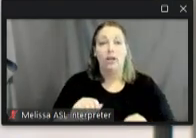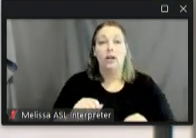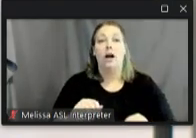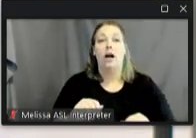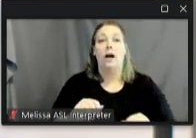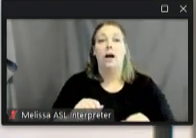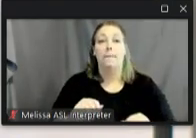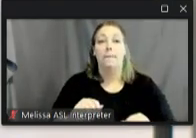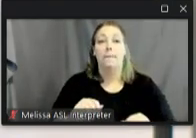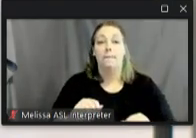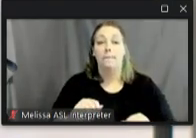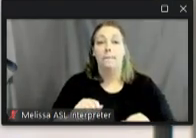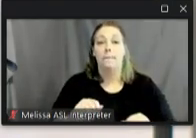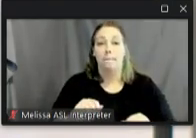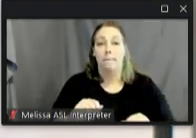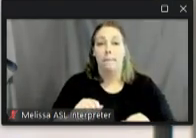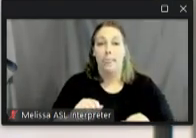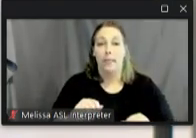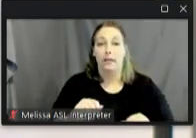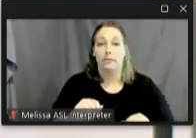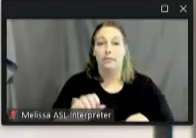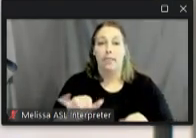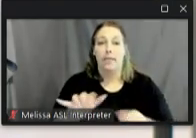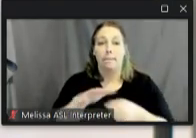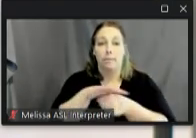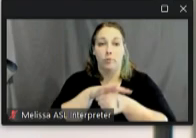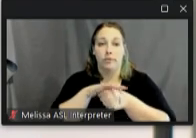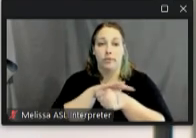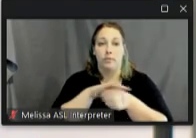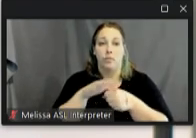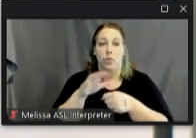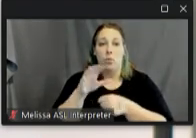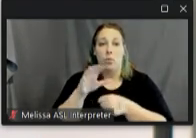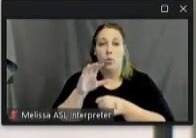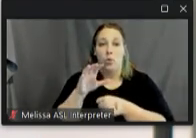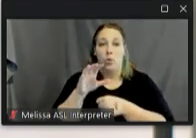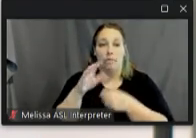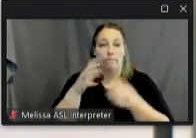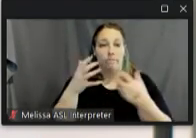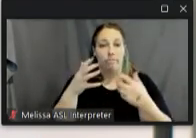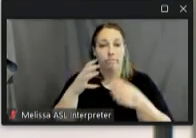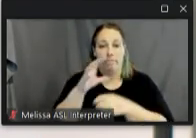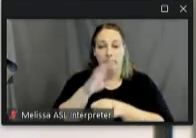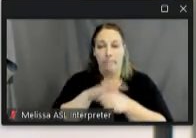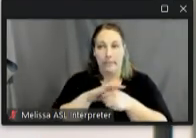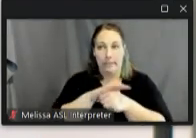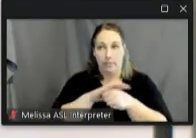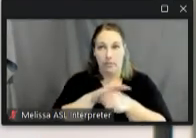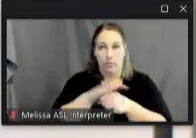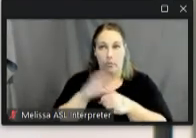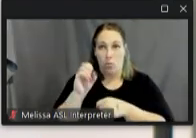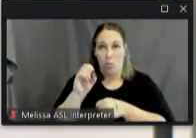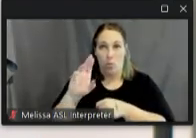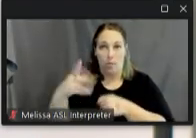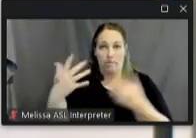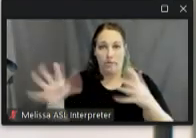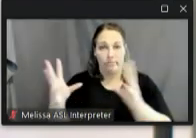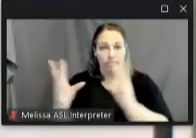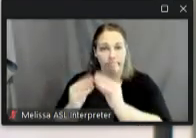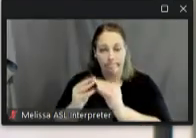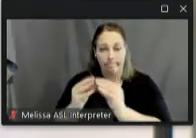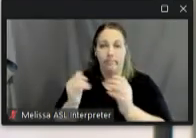y han votado a favor de crear estas unidades y asignar presupuestos. Y que también tendrán como